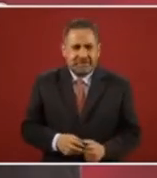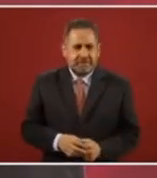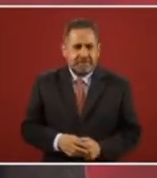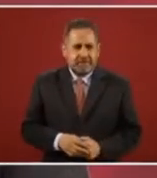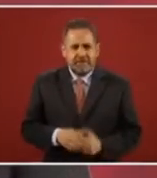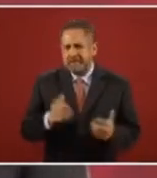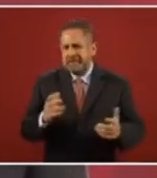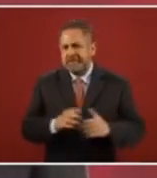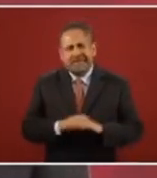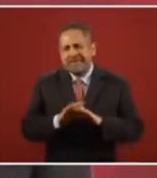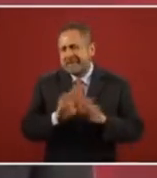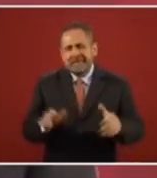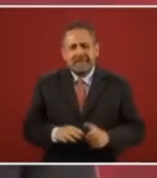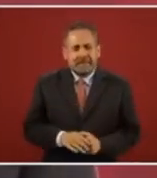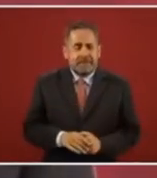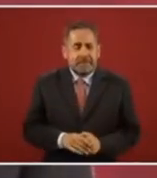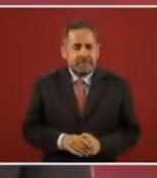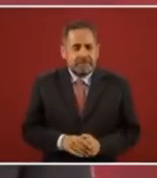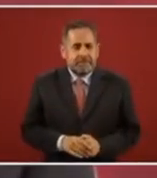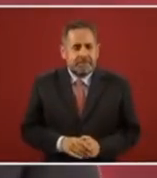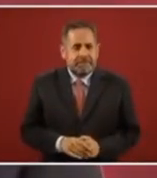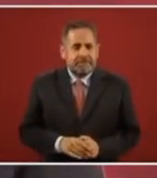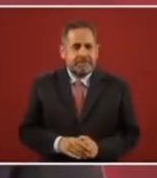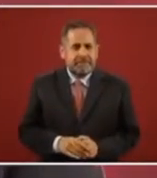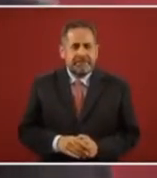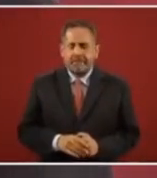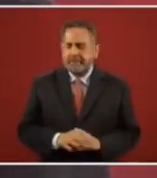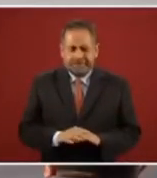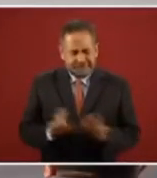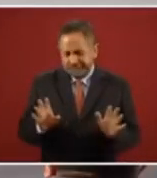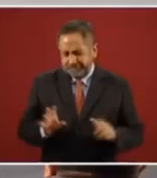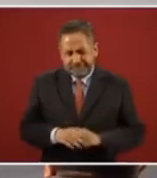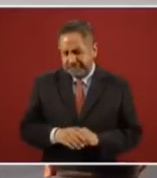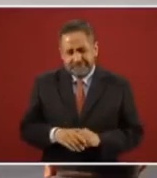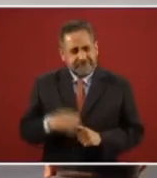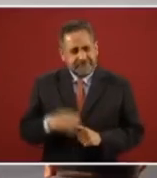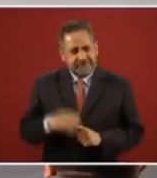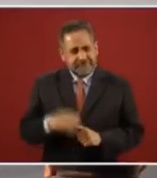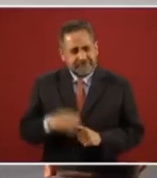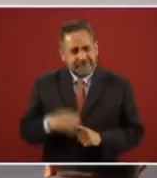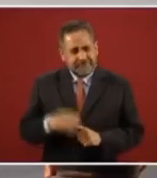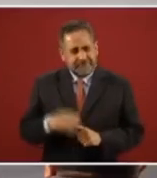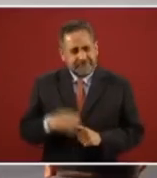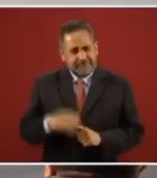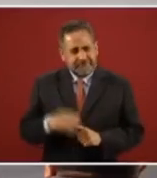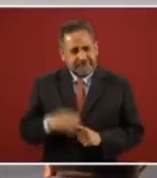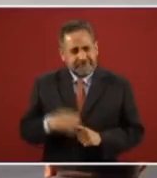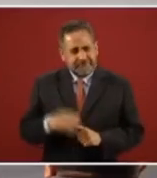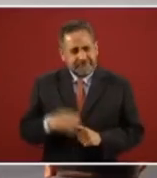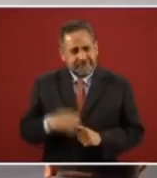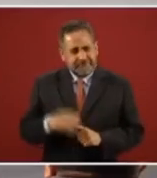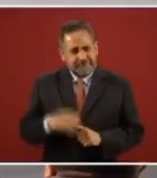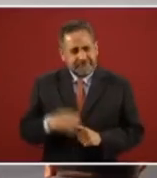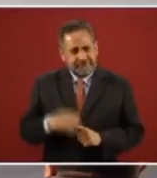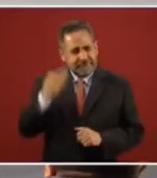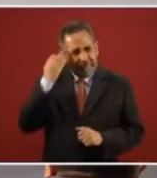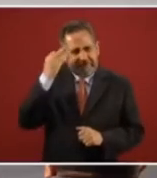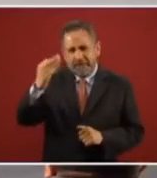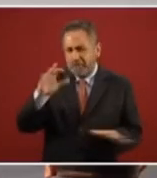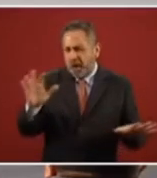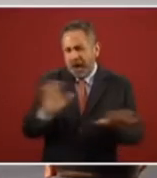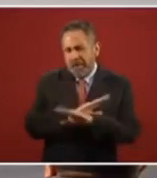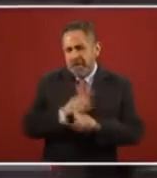entonces ya son otros tiempos son audi center frente a gente